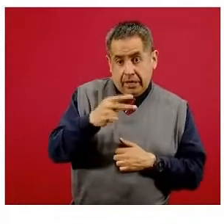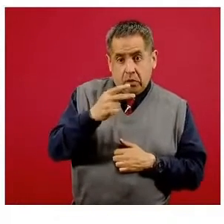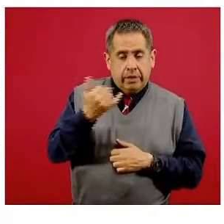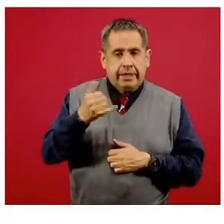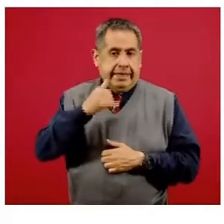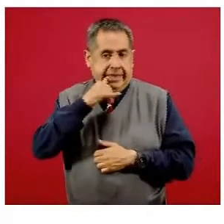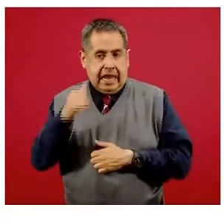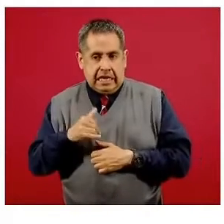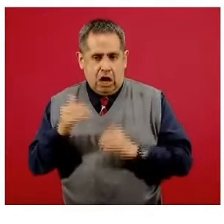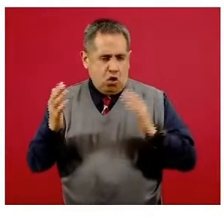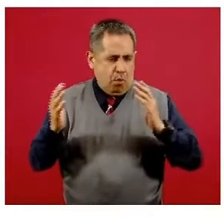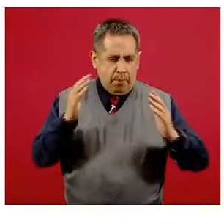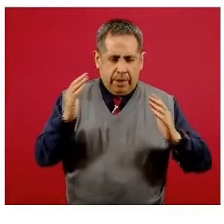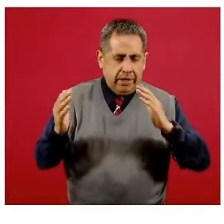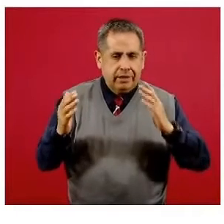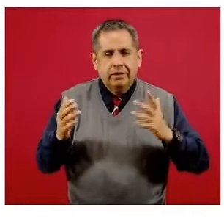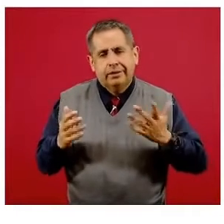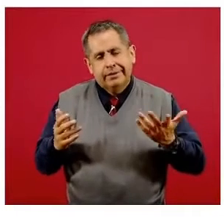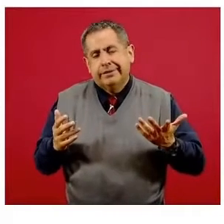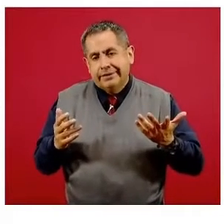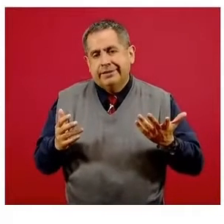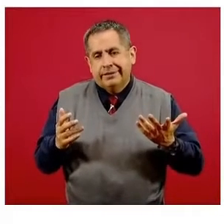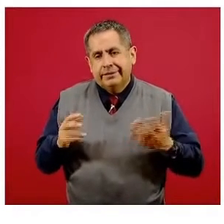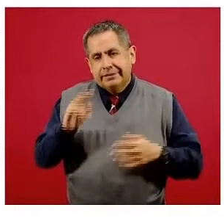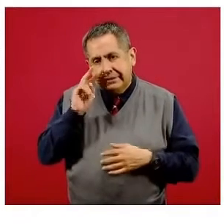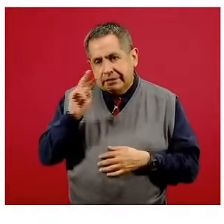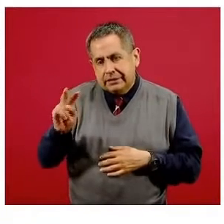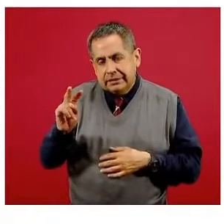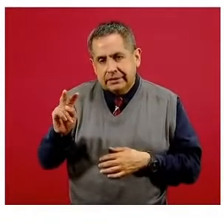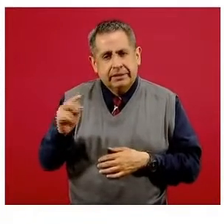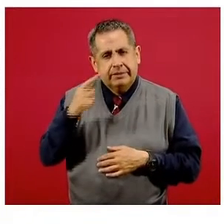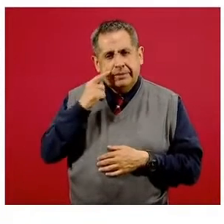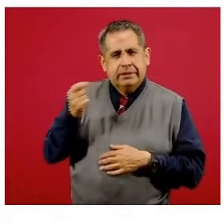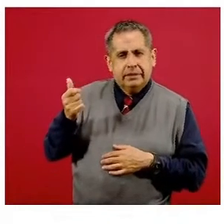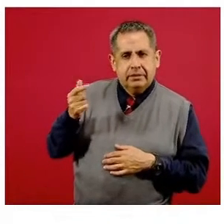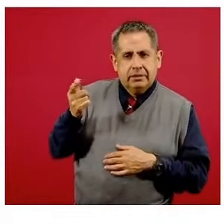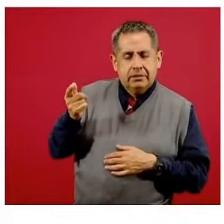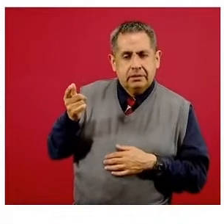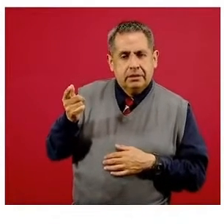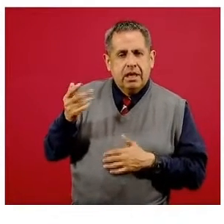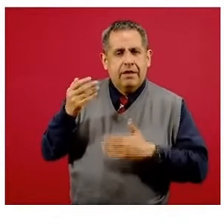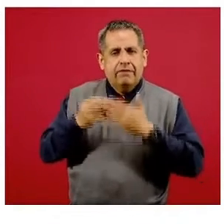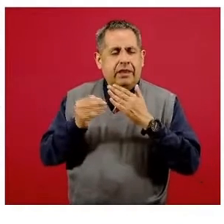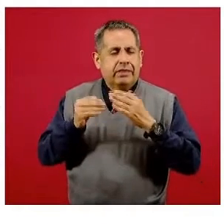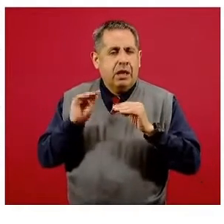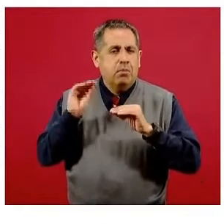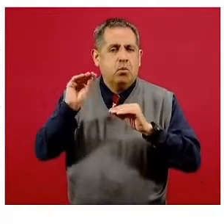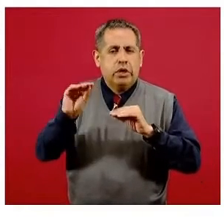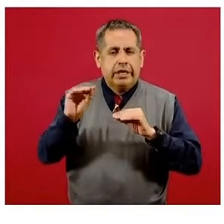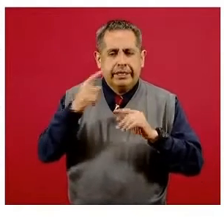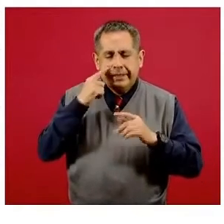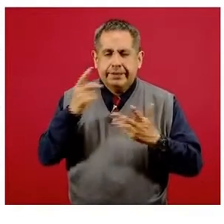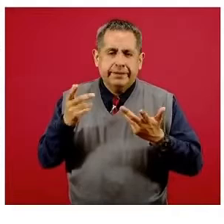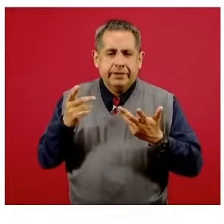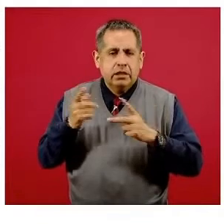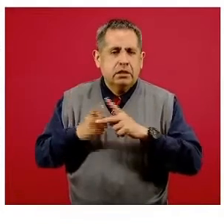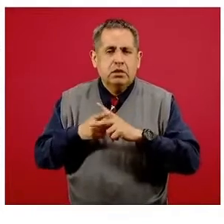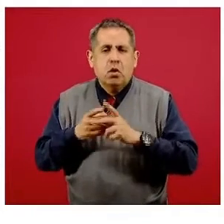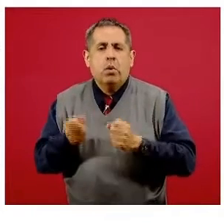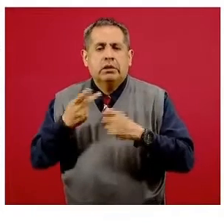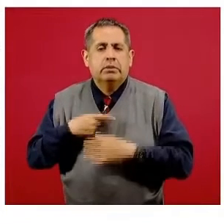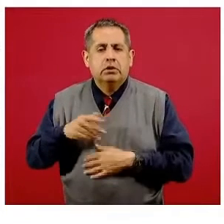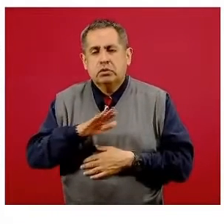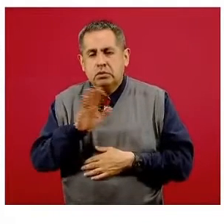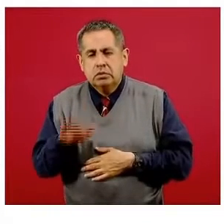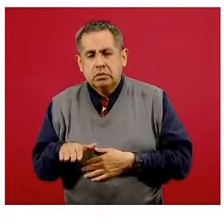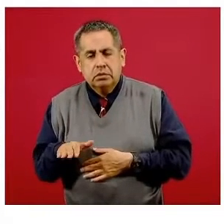e Italia, pues otra vez se refleja, casi ustedes pueden ver, y no les puse la gráfica de probabilidad de fallecer